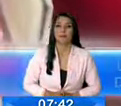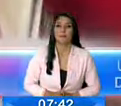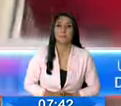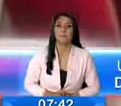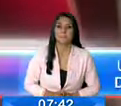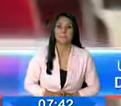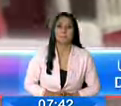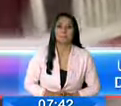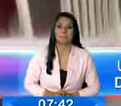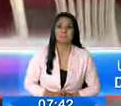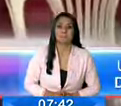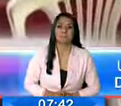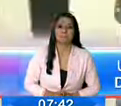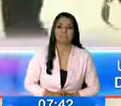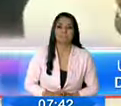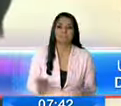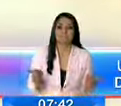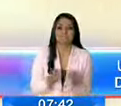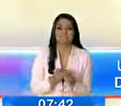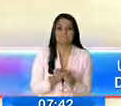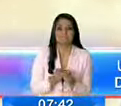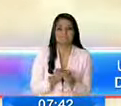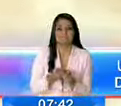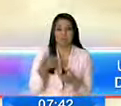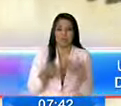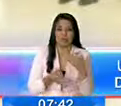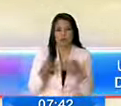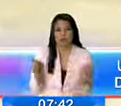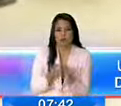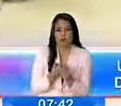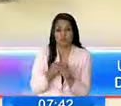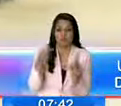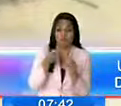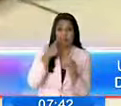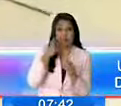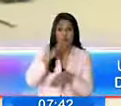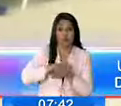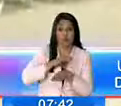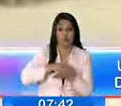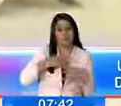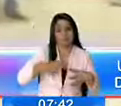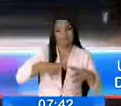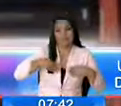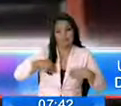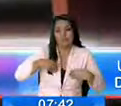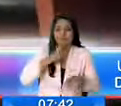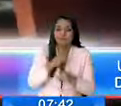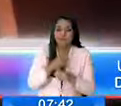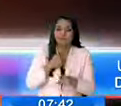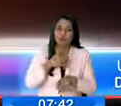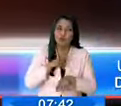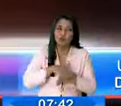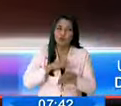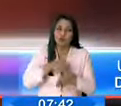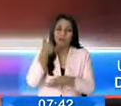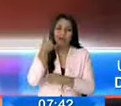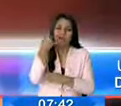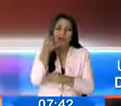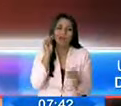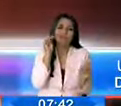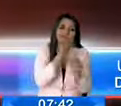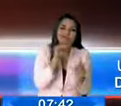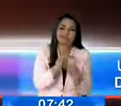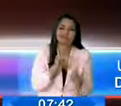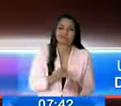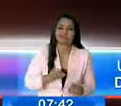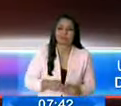Mediante la aplicación del método abreviado, el implicado en este caso aceptó su participación en los hechos y eso permitió evitar un